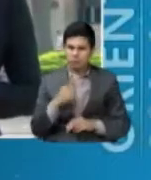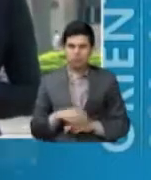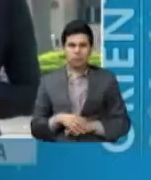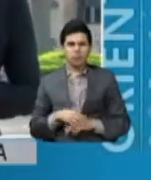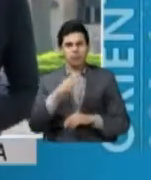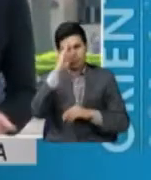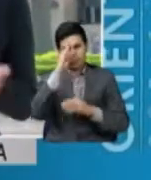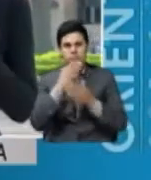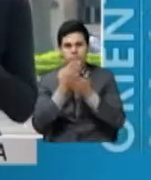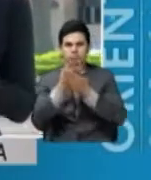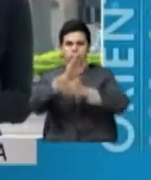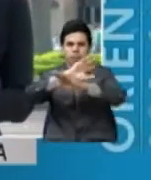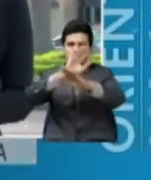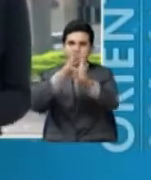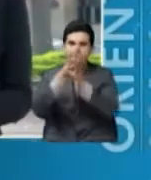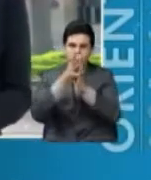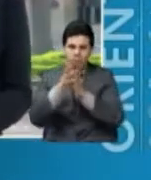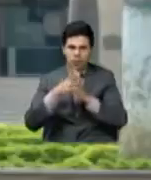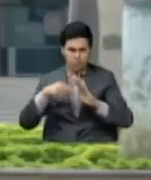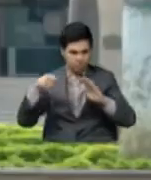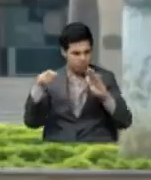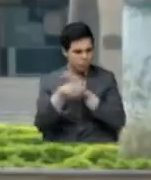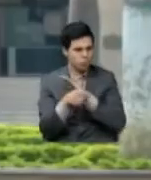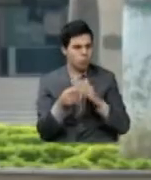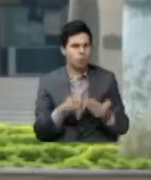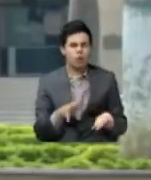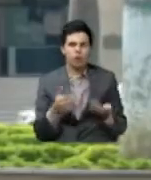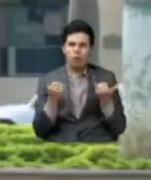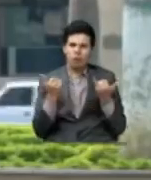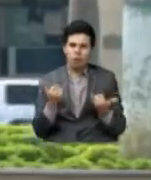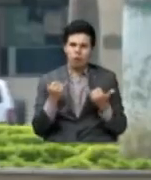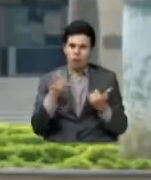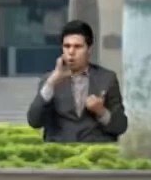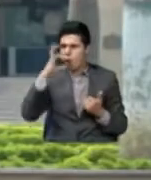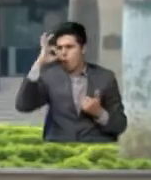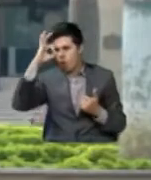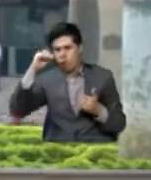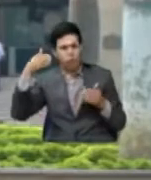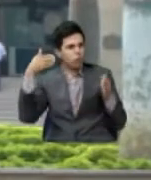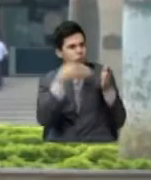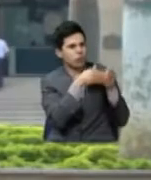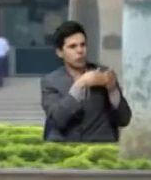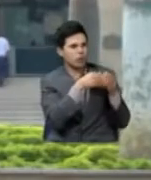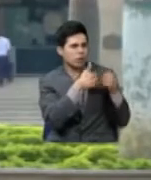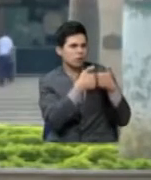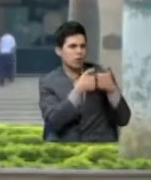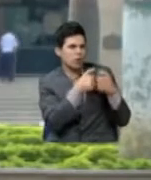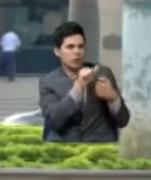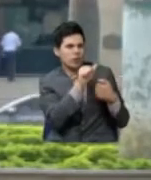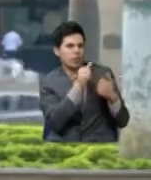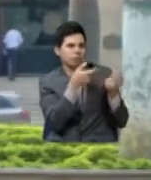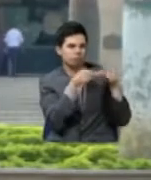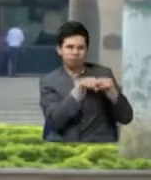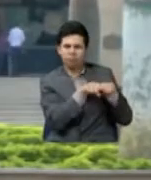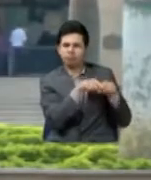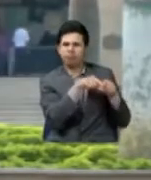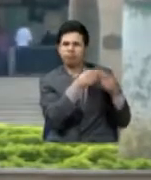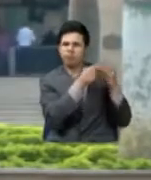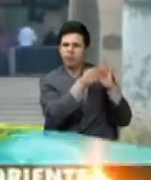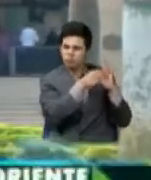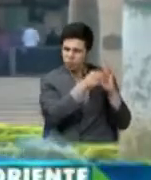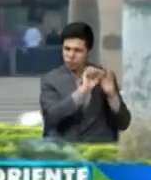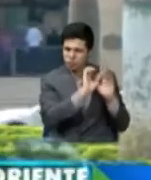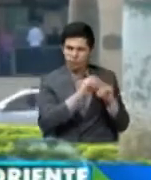Buenas tardes. Y el feminicidio se conoce como el homicidio del hombre hacia su compañera sentimental. En lo que va corrido de este año, ya